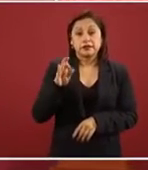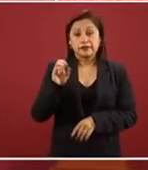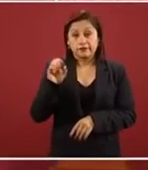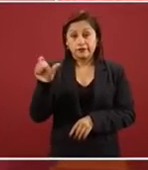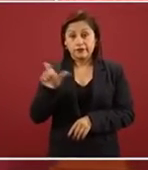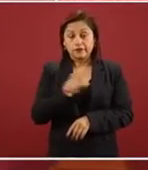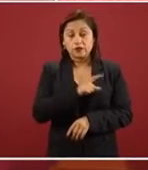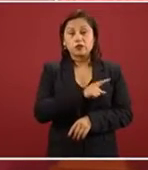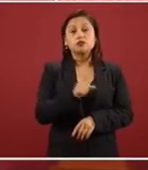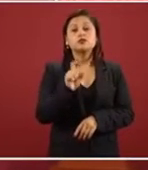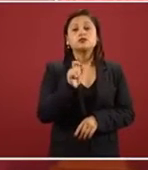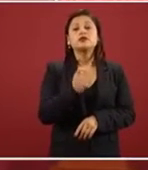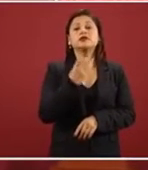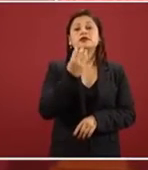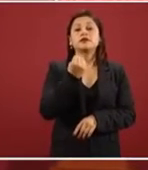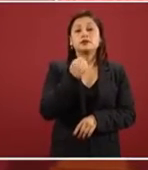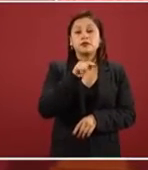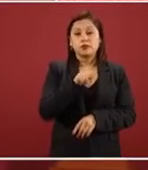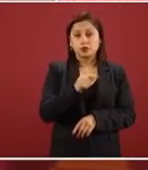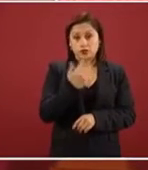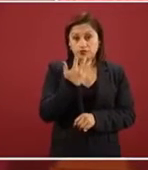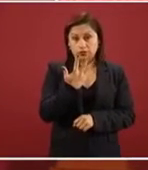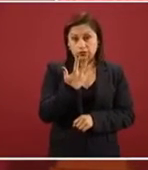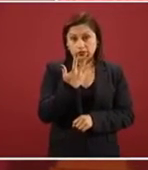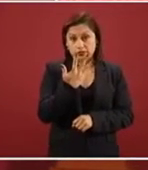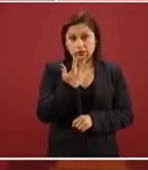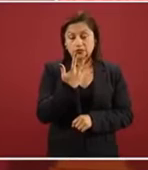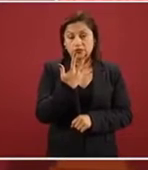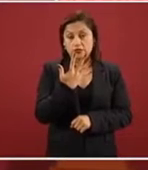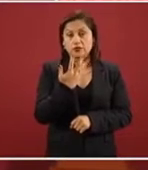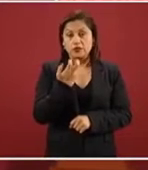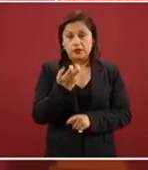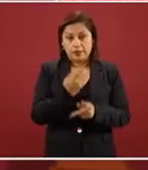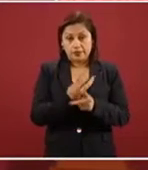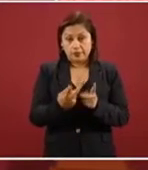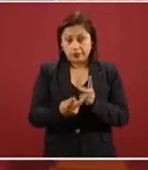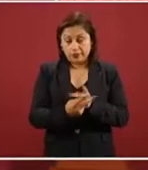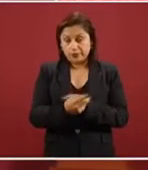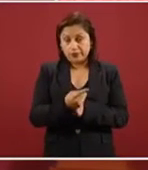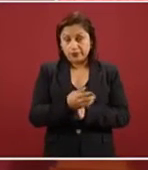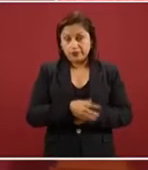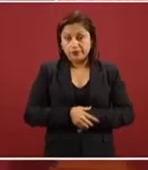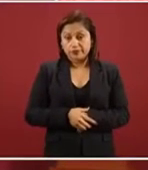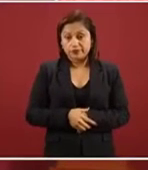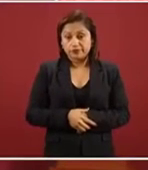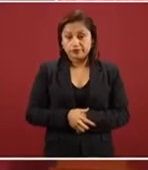cerró en 29.5 del producto.